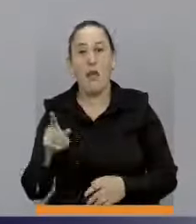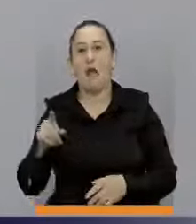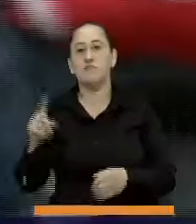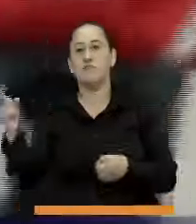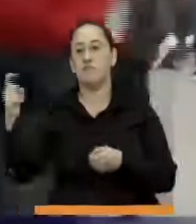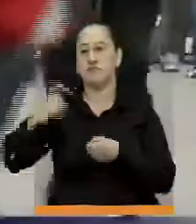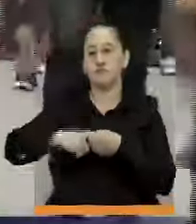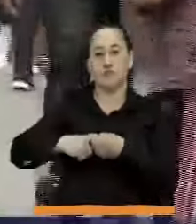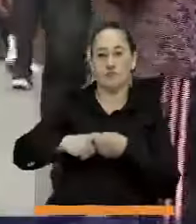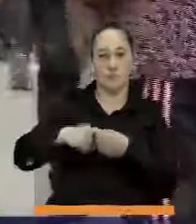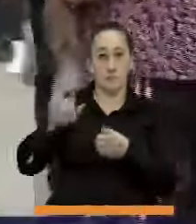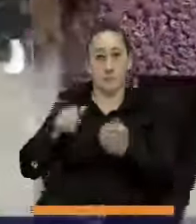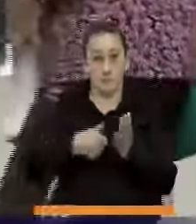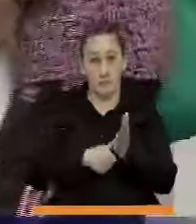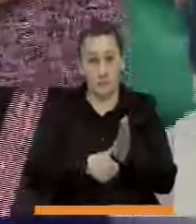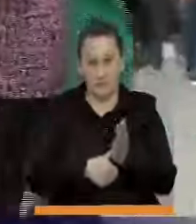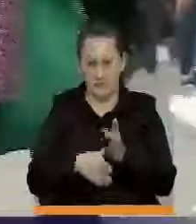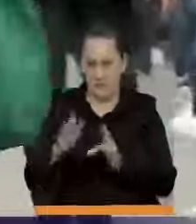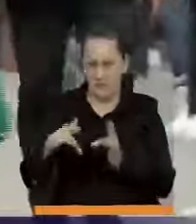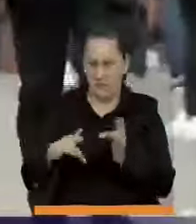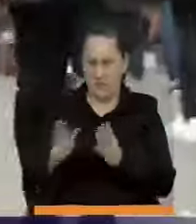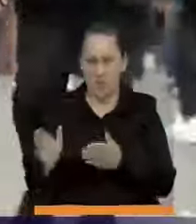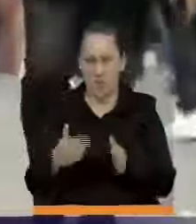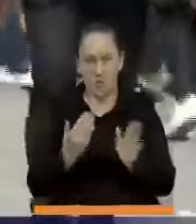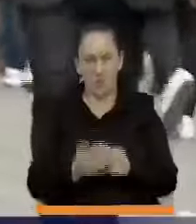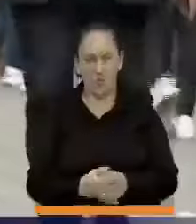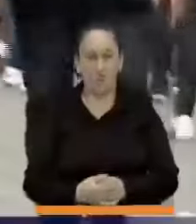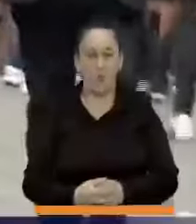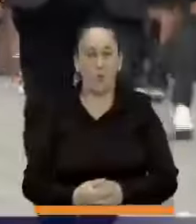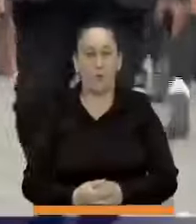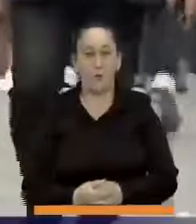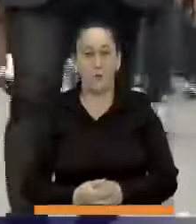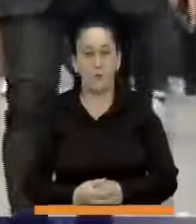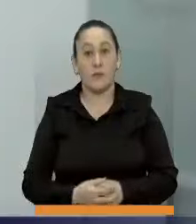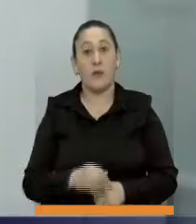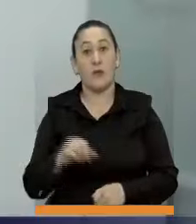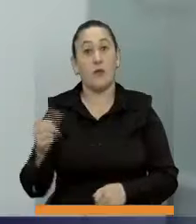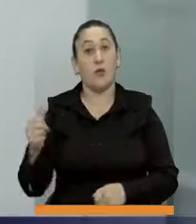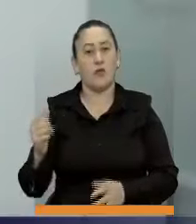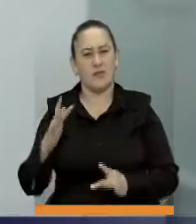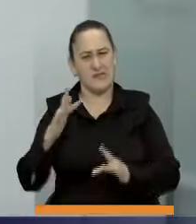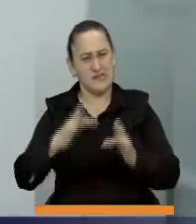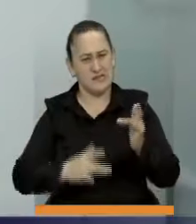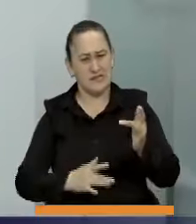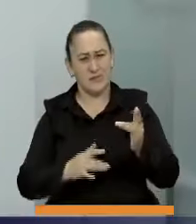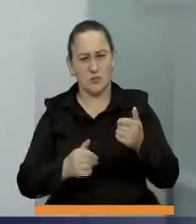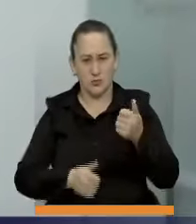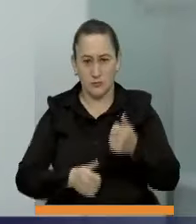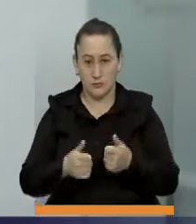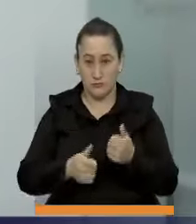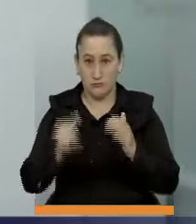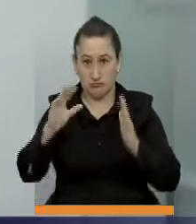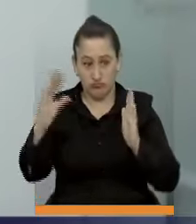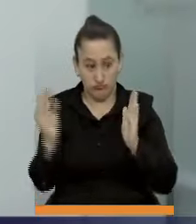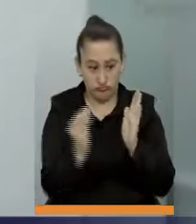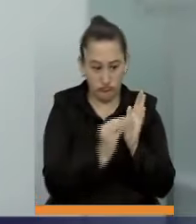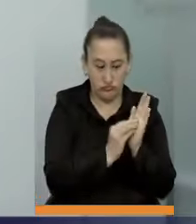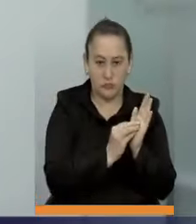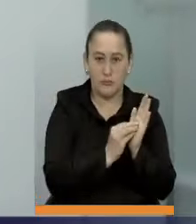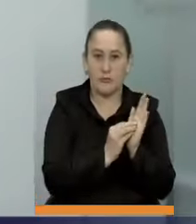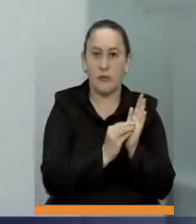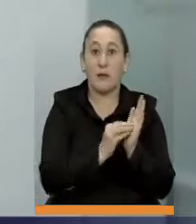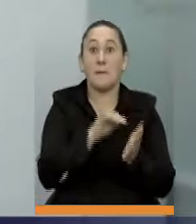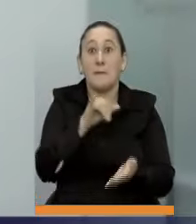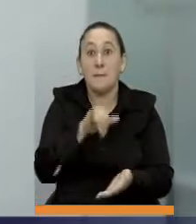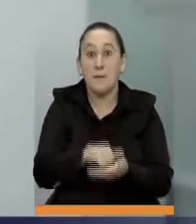personas con identificaciones inusuales. Otra de las inconsistencias que se ha detectado es que incluyen el mismo